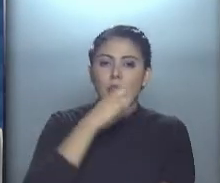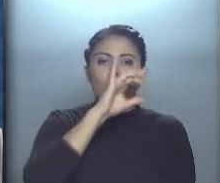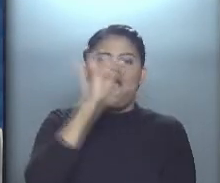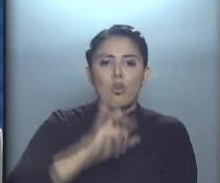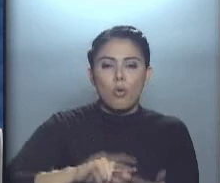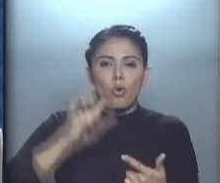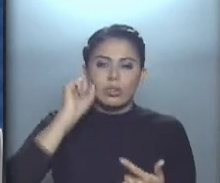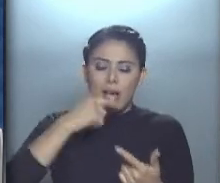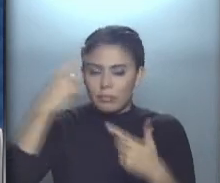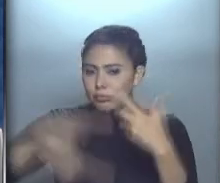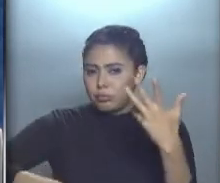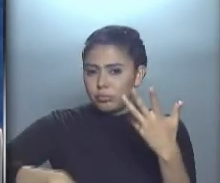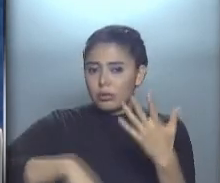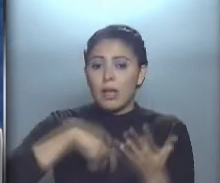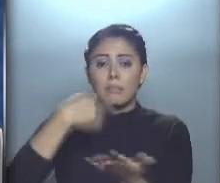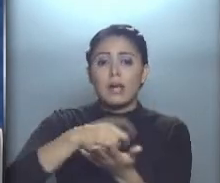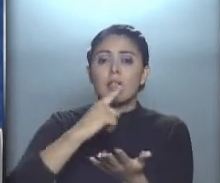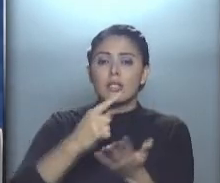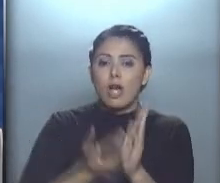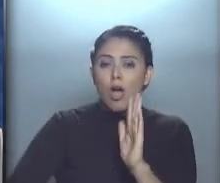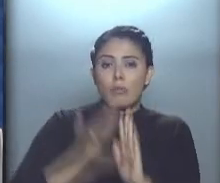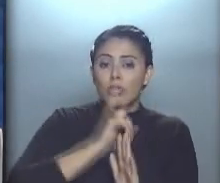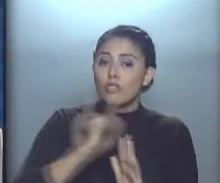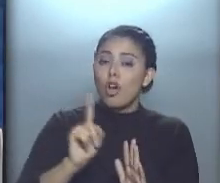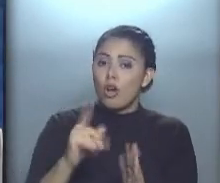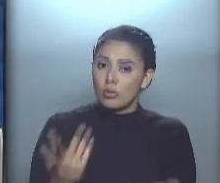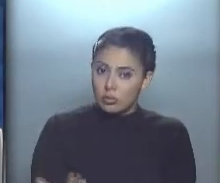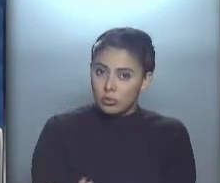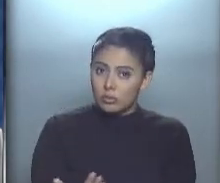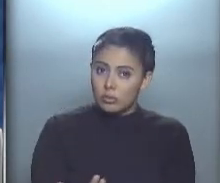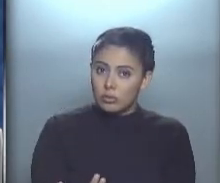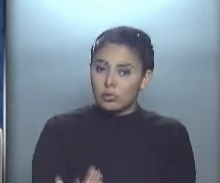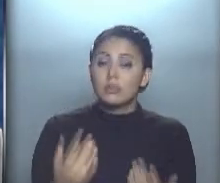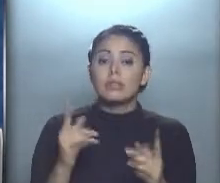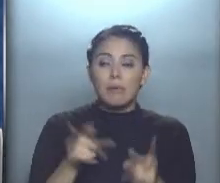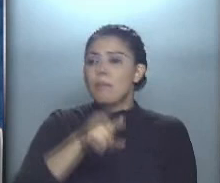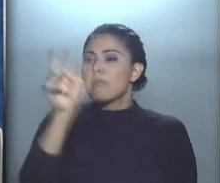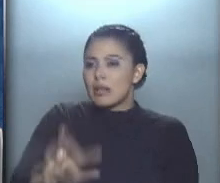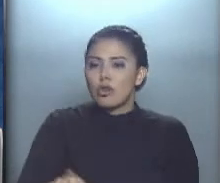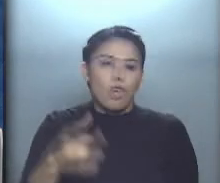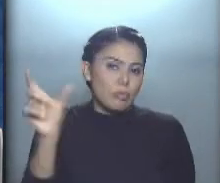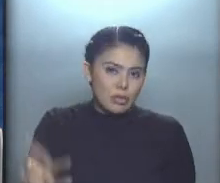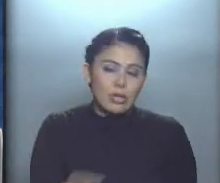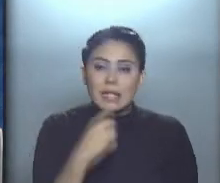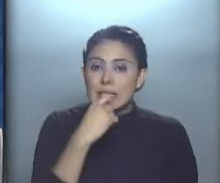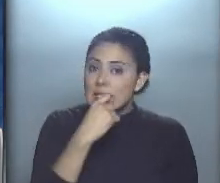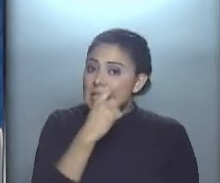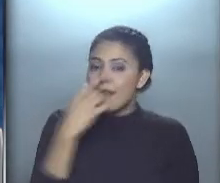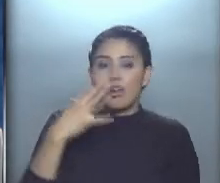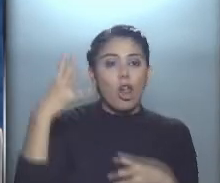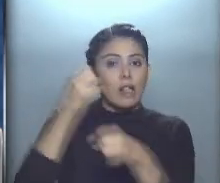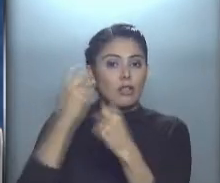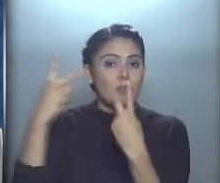gas, etcétera, en definitiva no tenga una incidencia significativa en el poder adquisitivo de salario. Una persona que tenga que tomar un